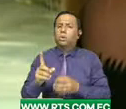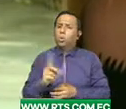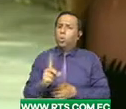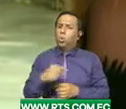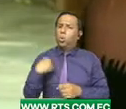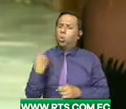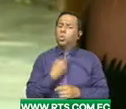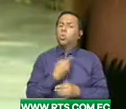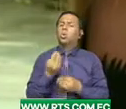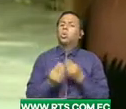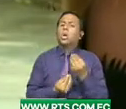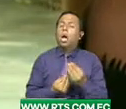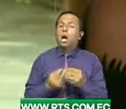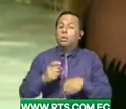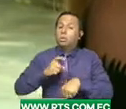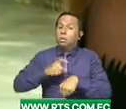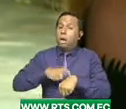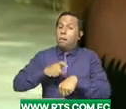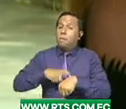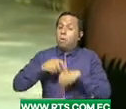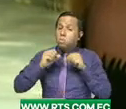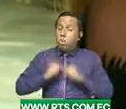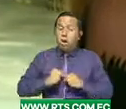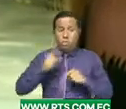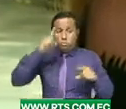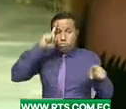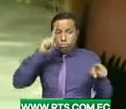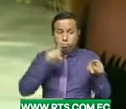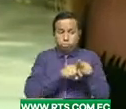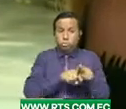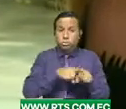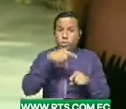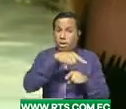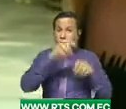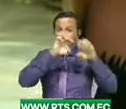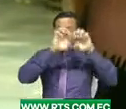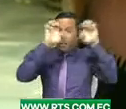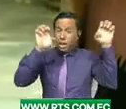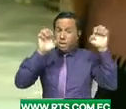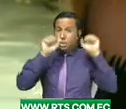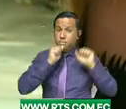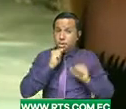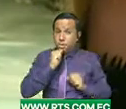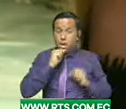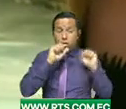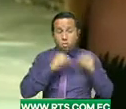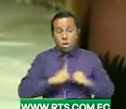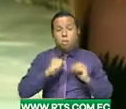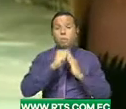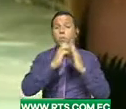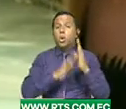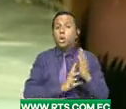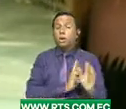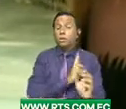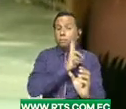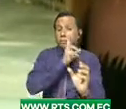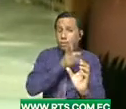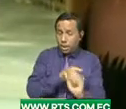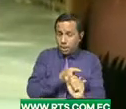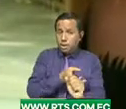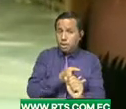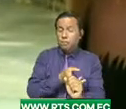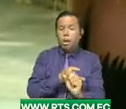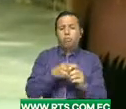tiempo razonable para que el inversionista privado invierta en el proyecto. Ahora, con el valor